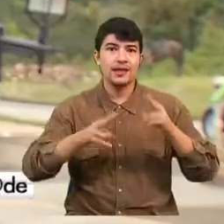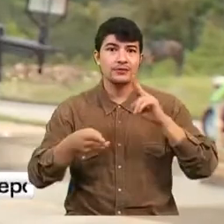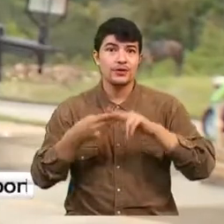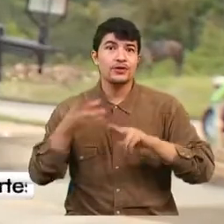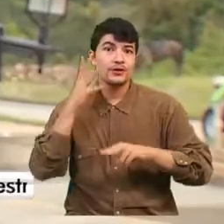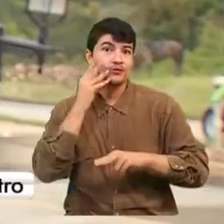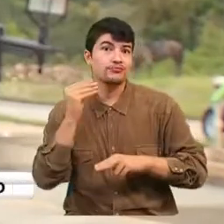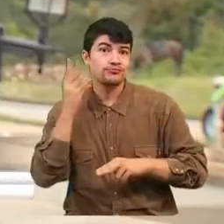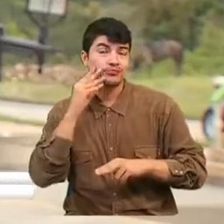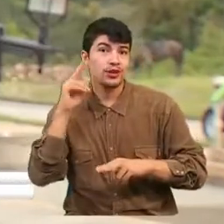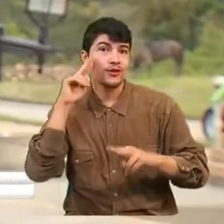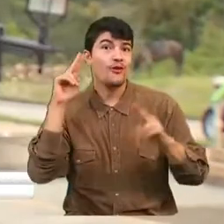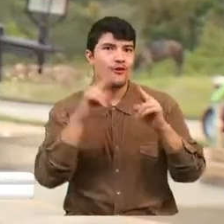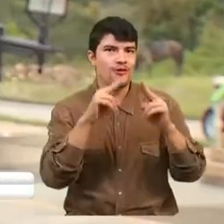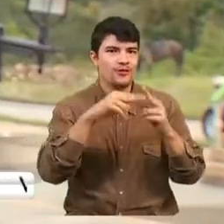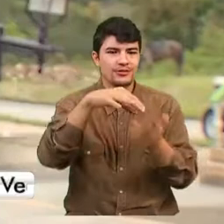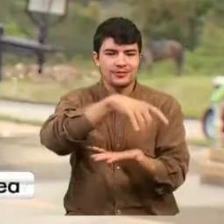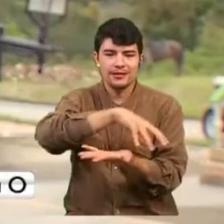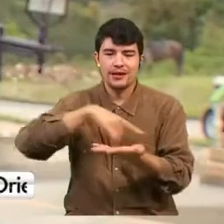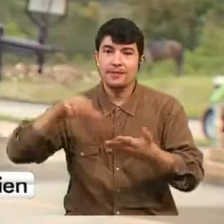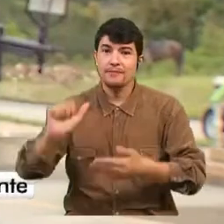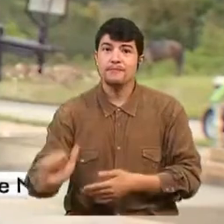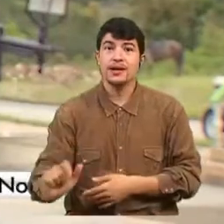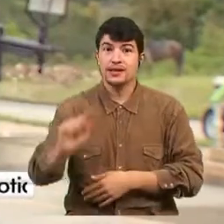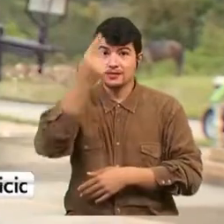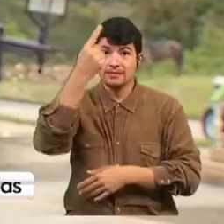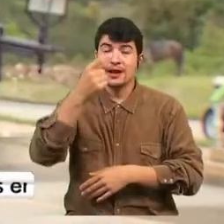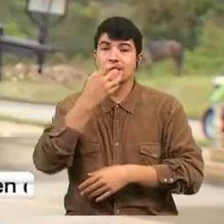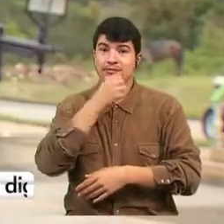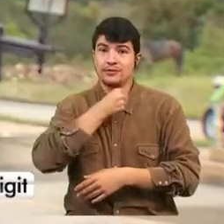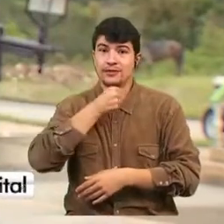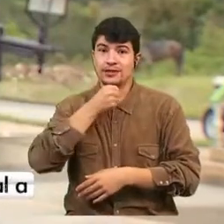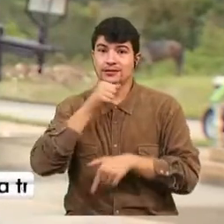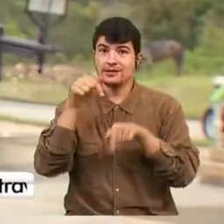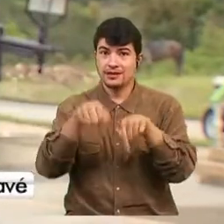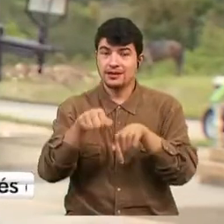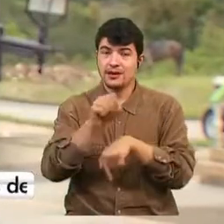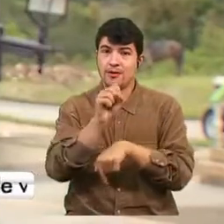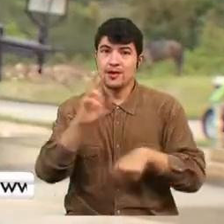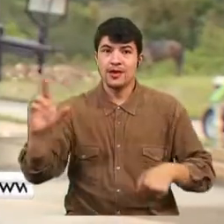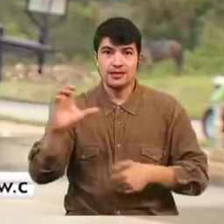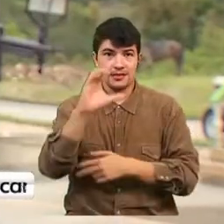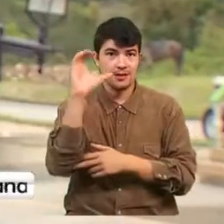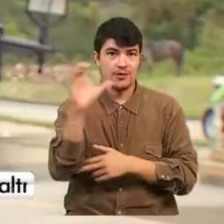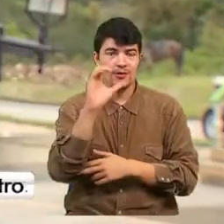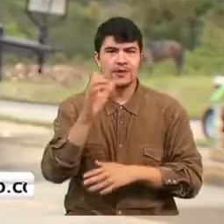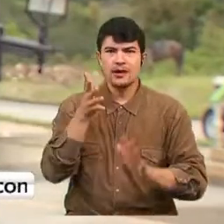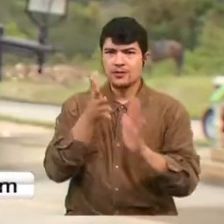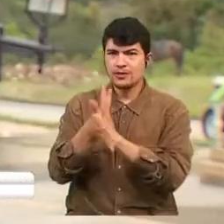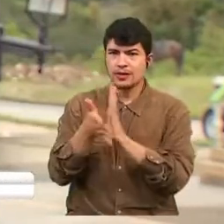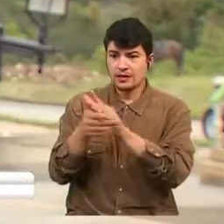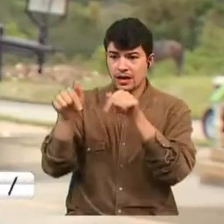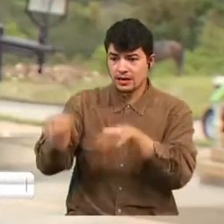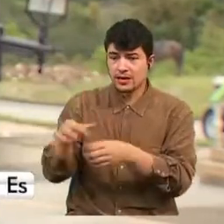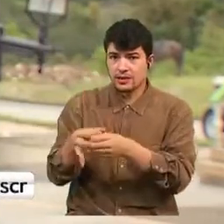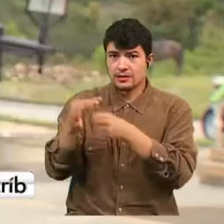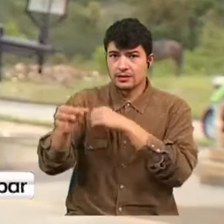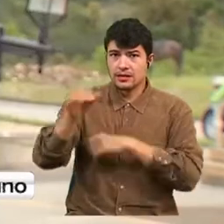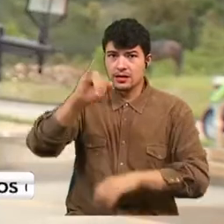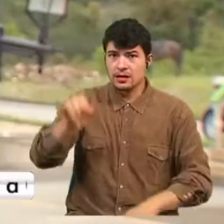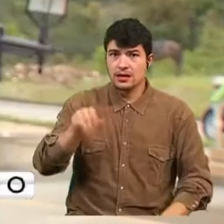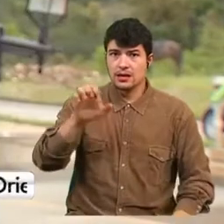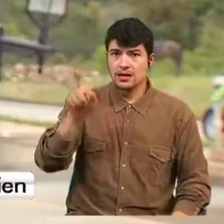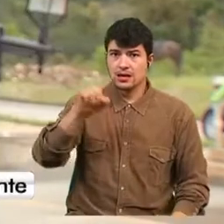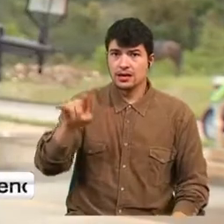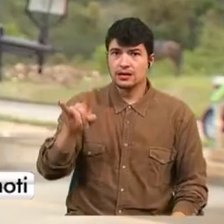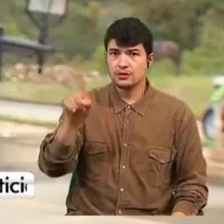las principales noticias del oriente colombiano. Vamos a iniciar contándoles también que Jesús María es un pueblo con